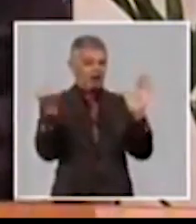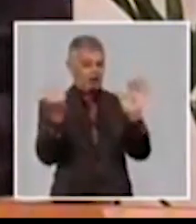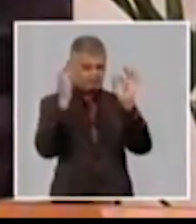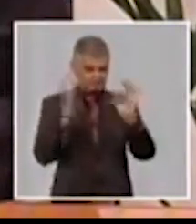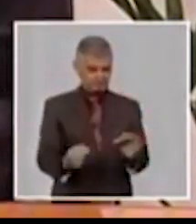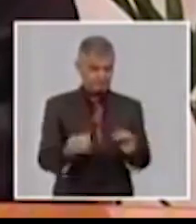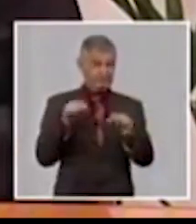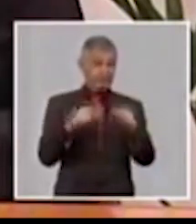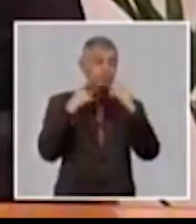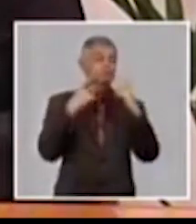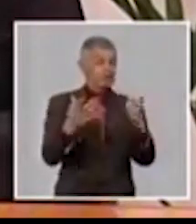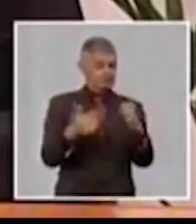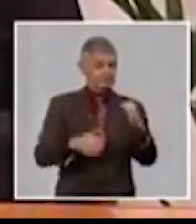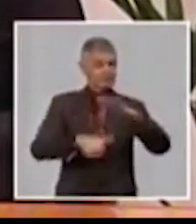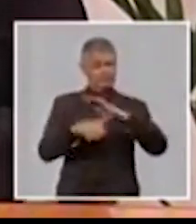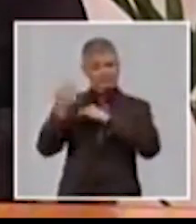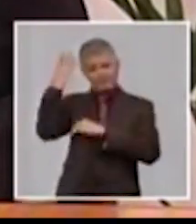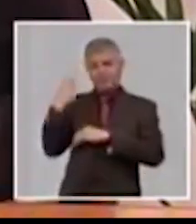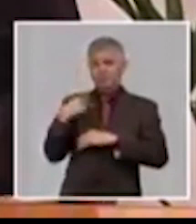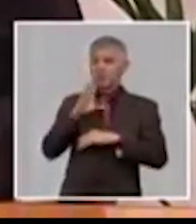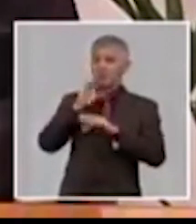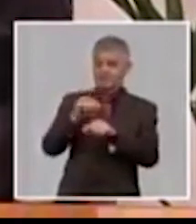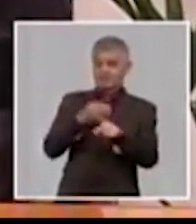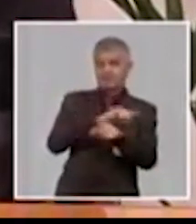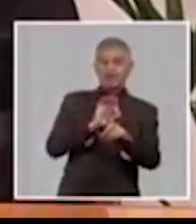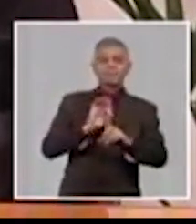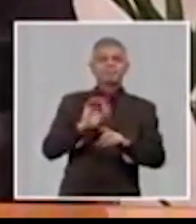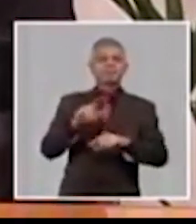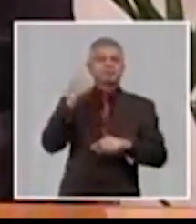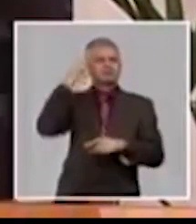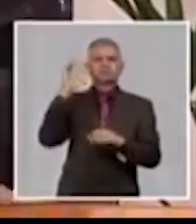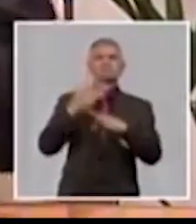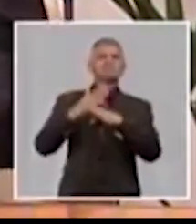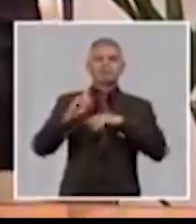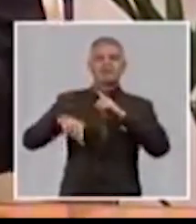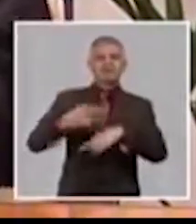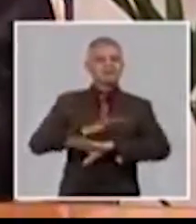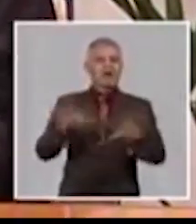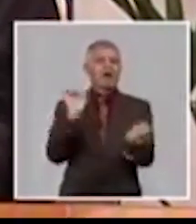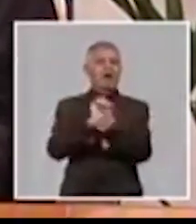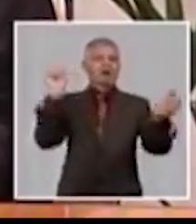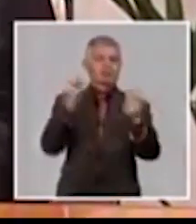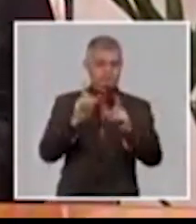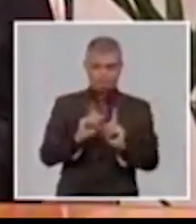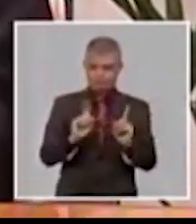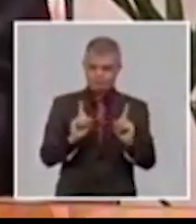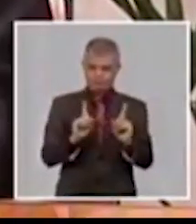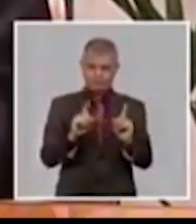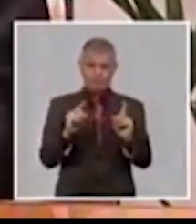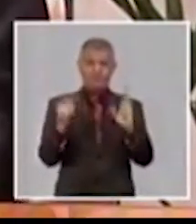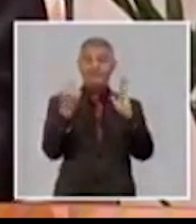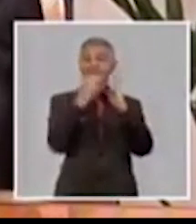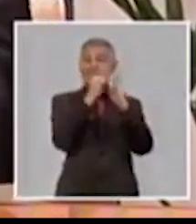importante, el presidente se refería, esto no es que a partir de mañana ya, sino que hay un grupo de indicadores que